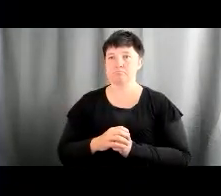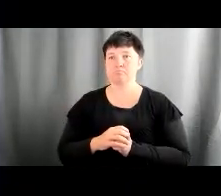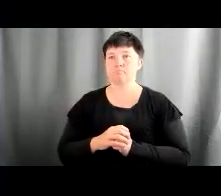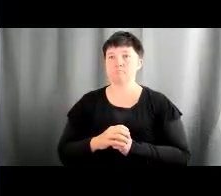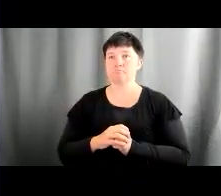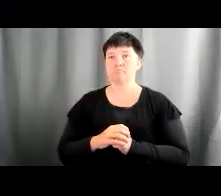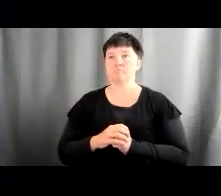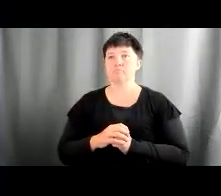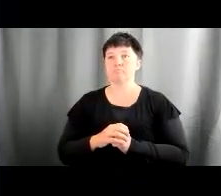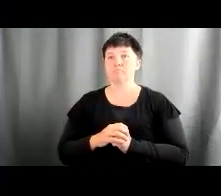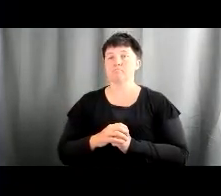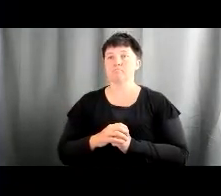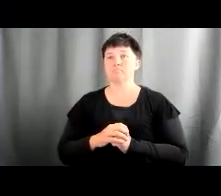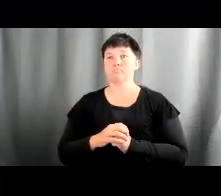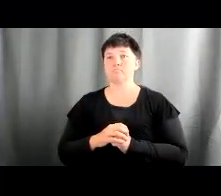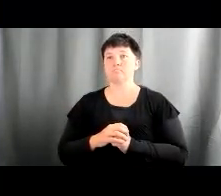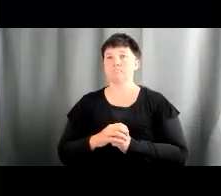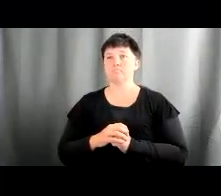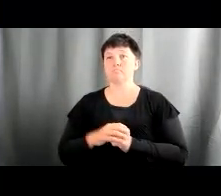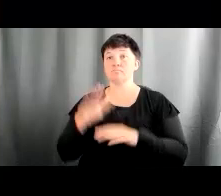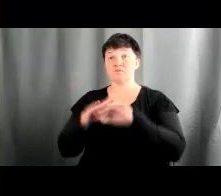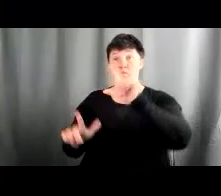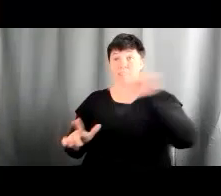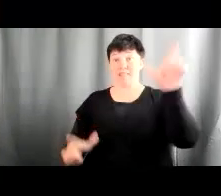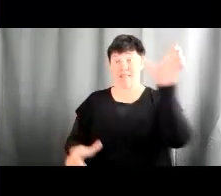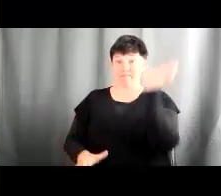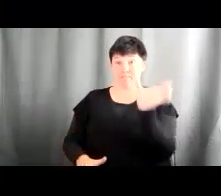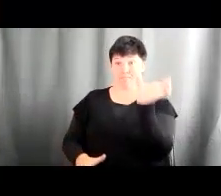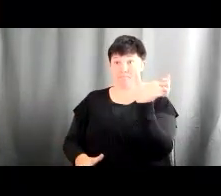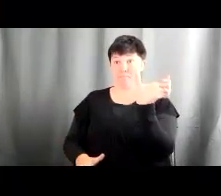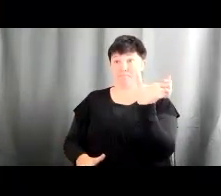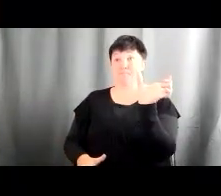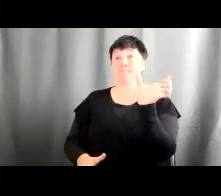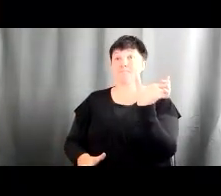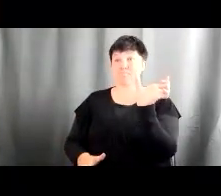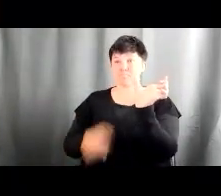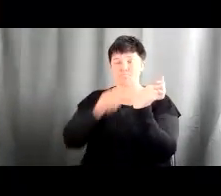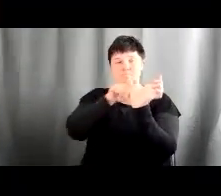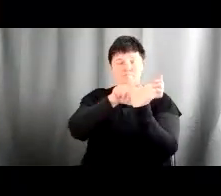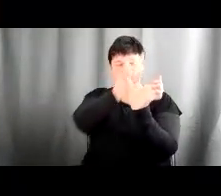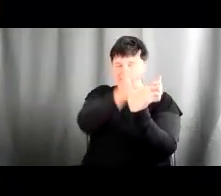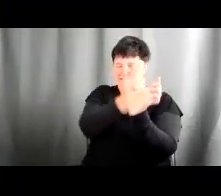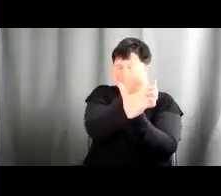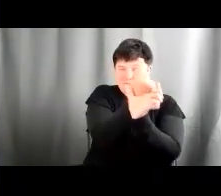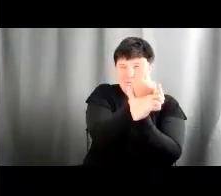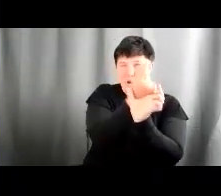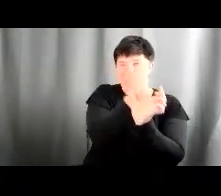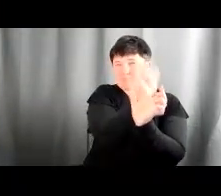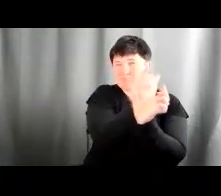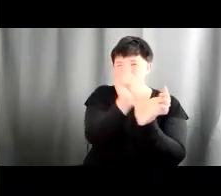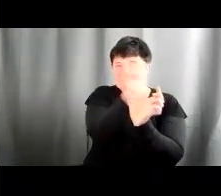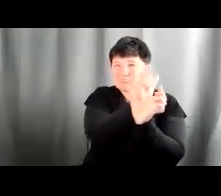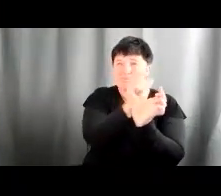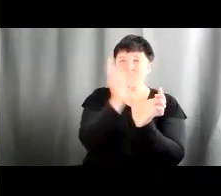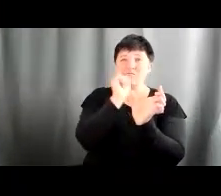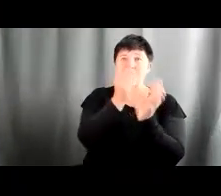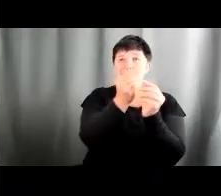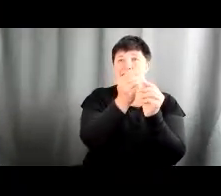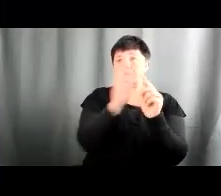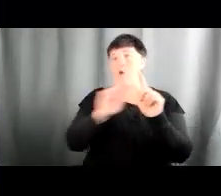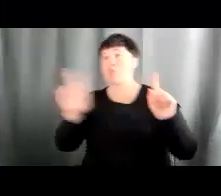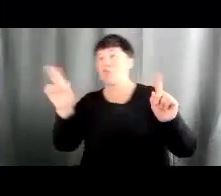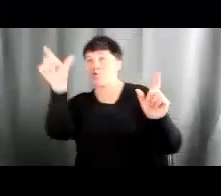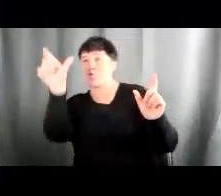Entonces, a la izquierda tenemos el píxel BI-IRS, aislado solo para lo que está en tierra. A